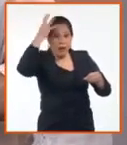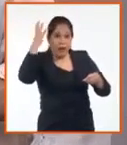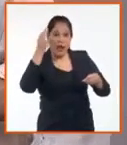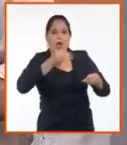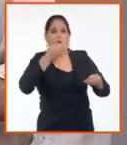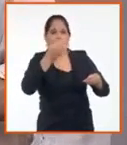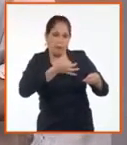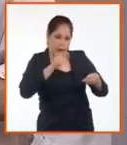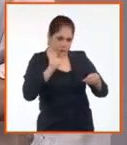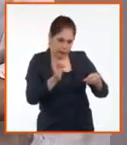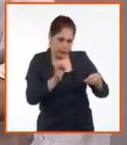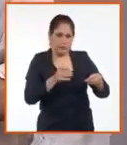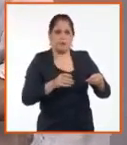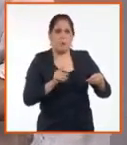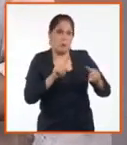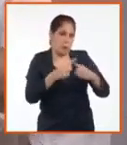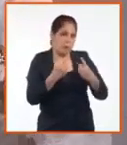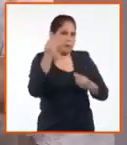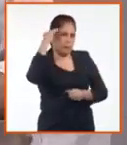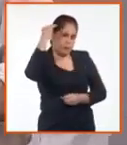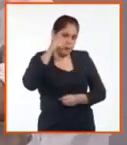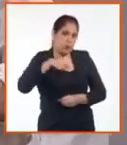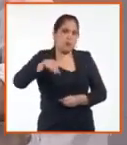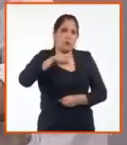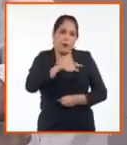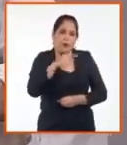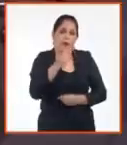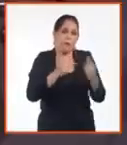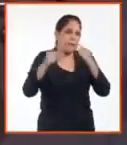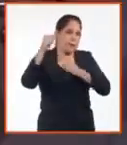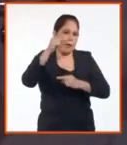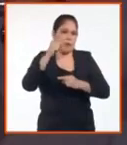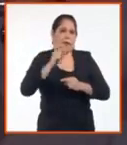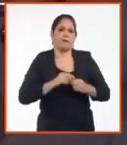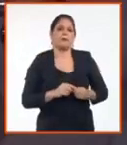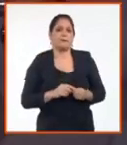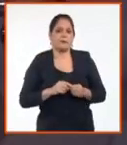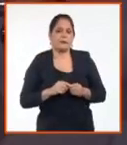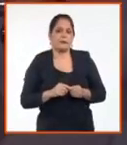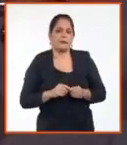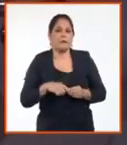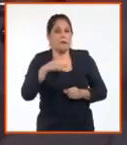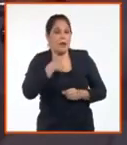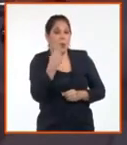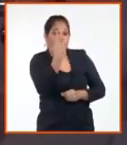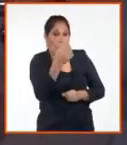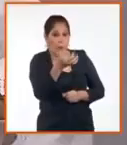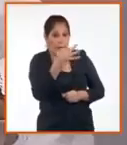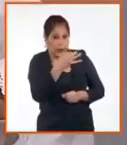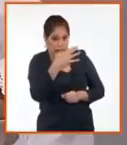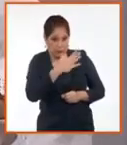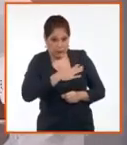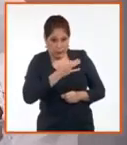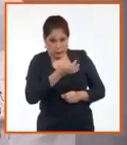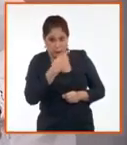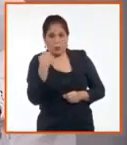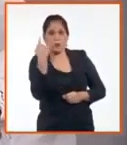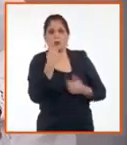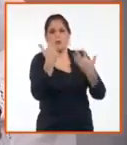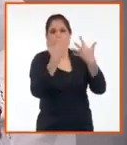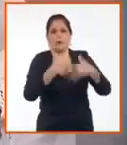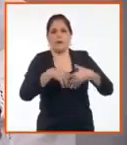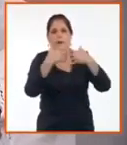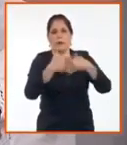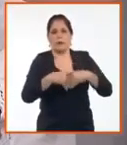oportunista porque estoy primero galán con él hay un medicamento que nosotros fabricamos para el